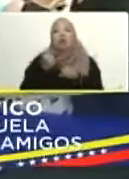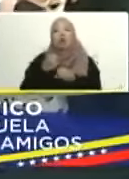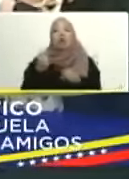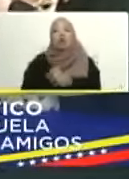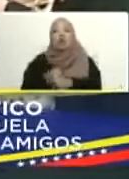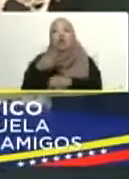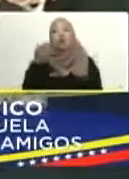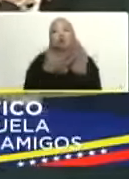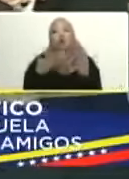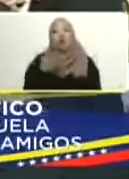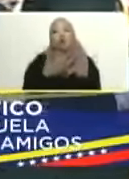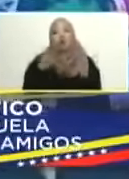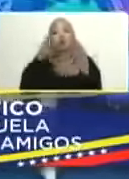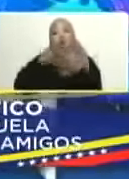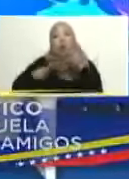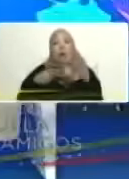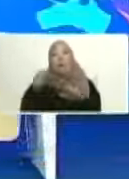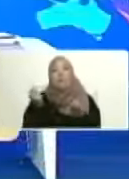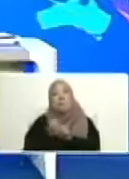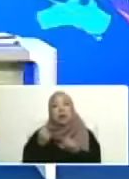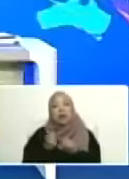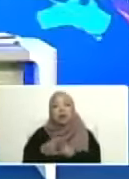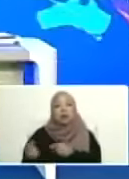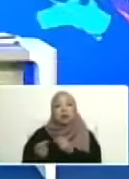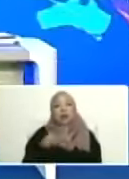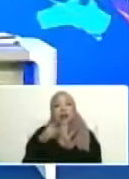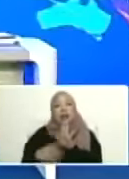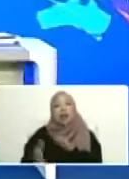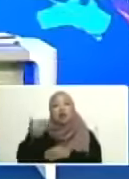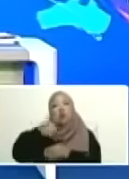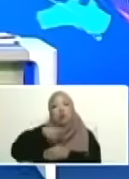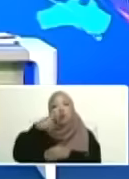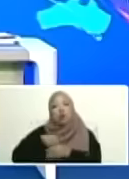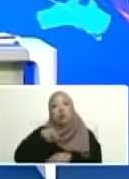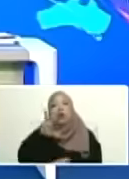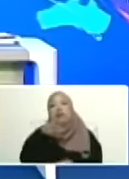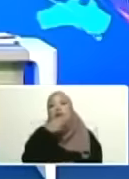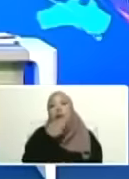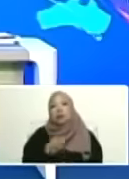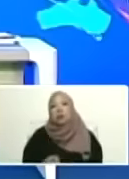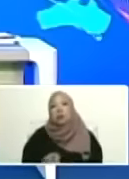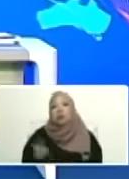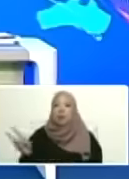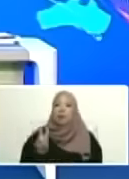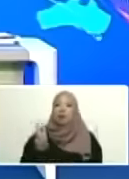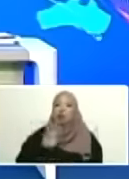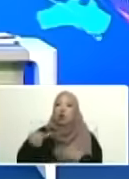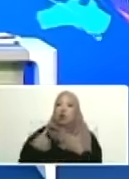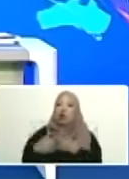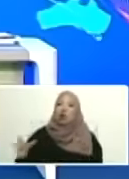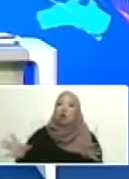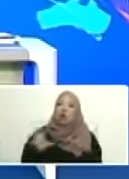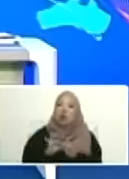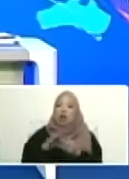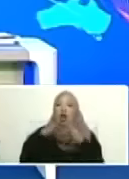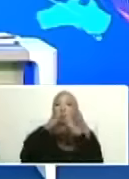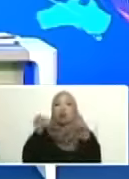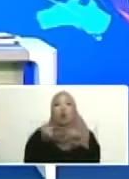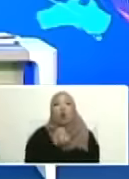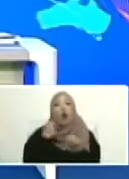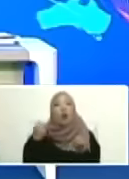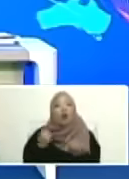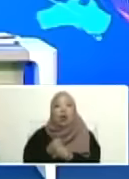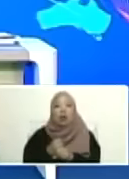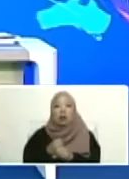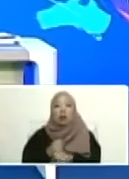la solución pacífica de los conflictos, su derecho a votar el 3 de diciembre. Venezuela toda está unida, toda, toda, toda, toda.